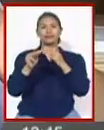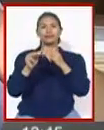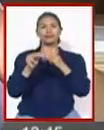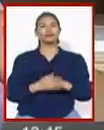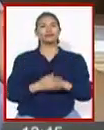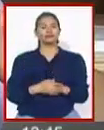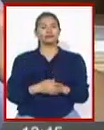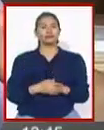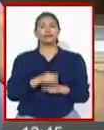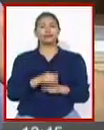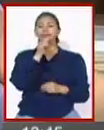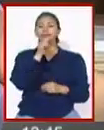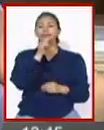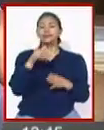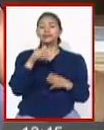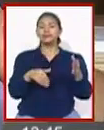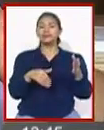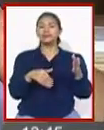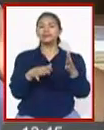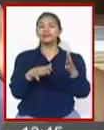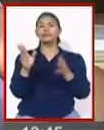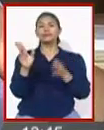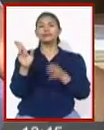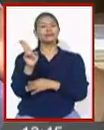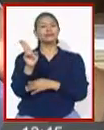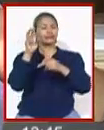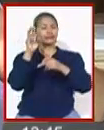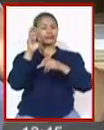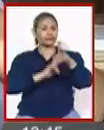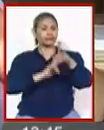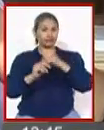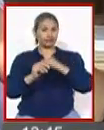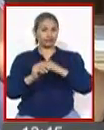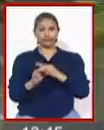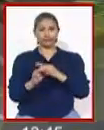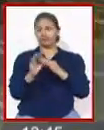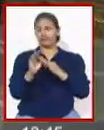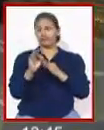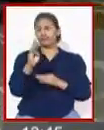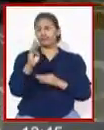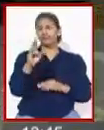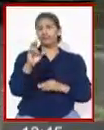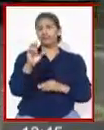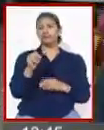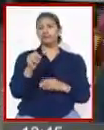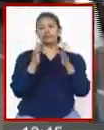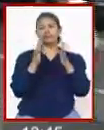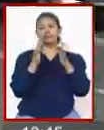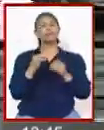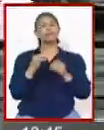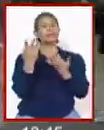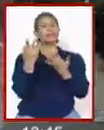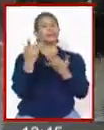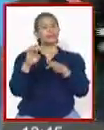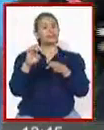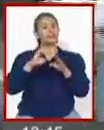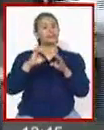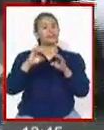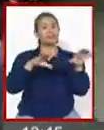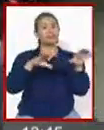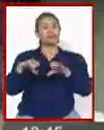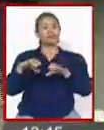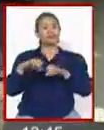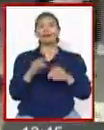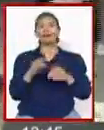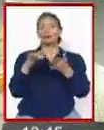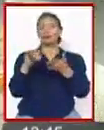tener ruta exclusiva para la explotación de pasajeros, va a ser el bus articulado. Según se conoce, mientras se espera que se ejecute este